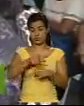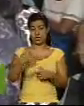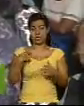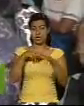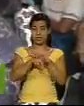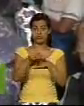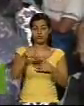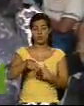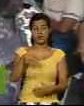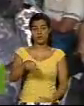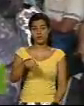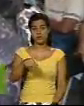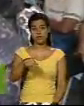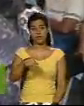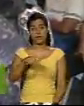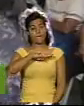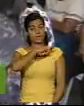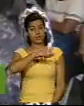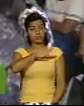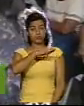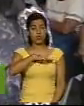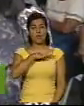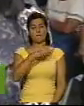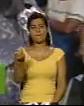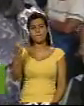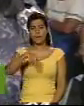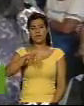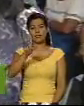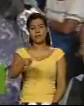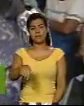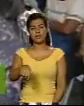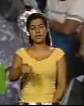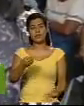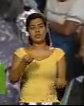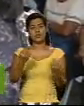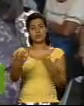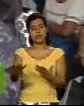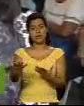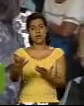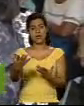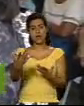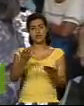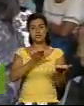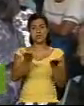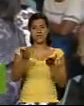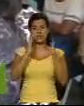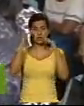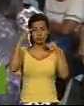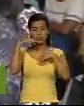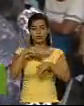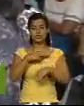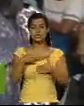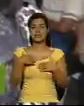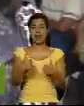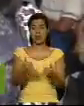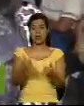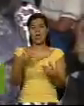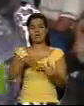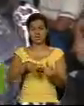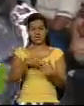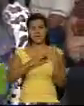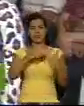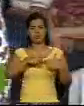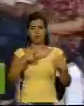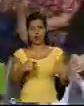de esta misión, a ellos se les imparte también su servicio de salud, como aquí hay cardiología,